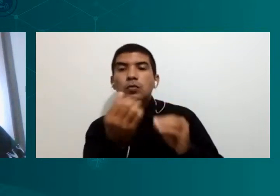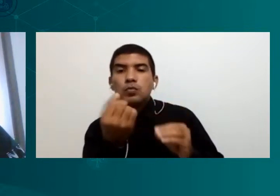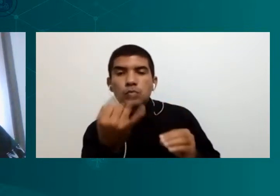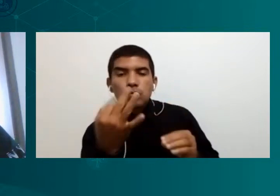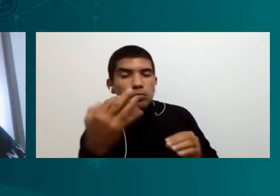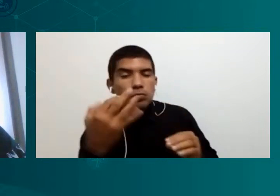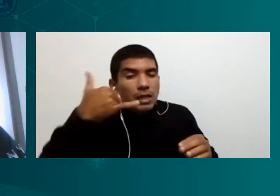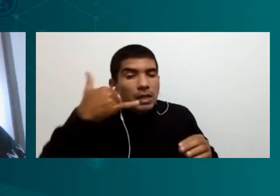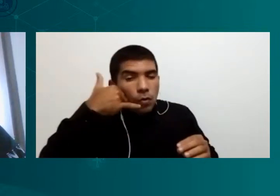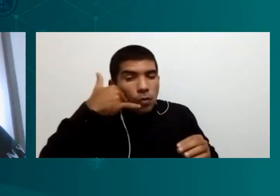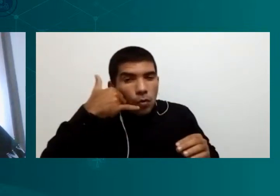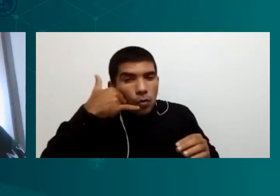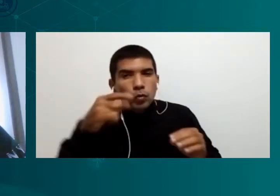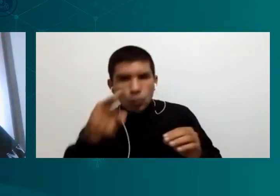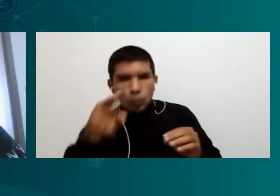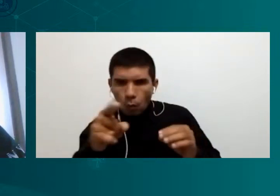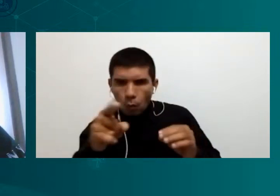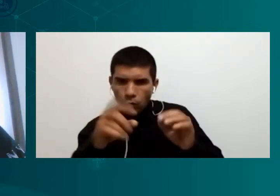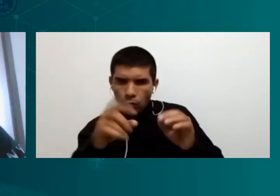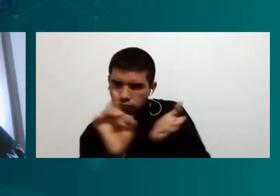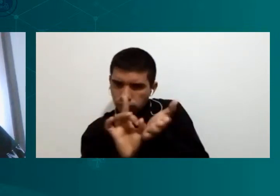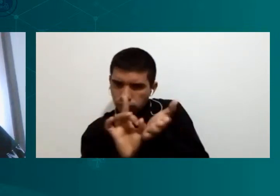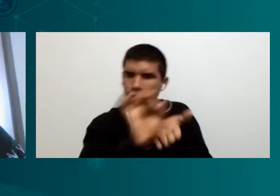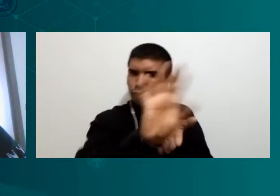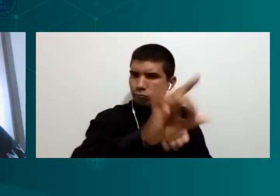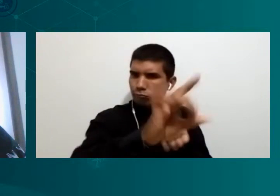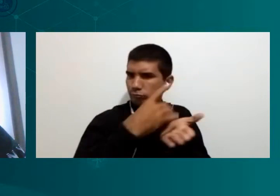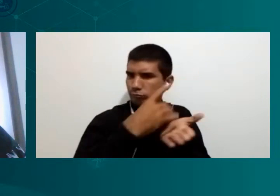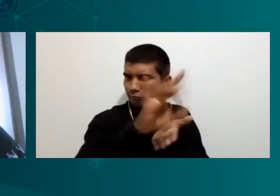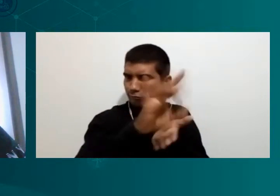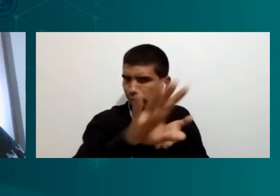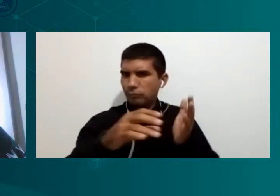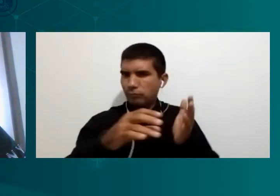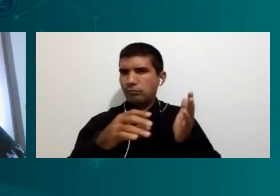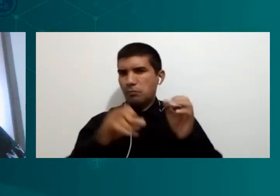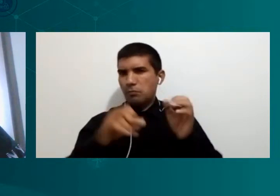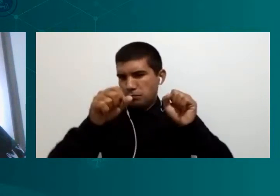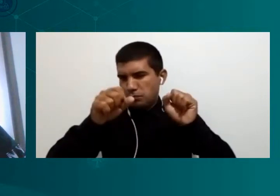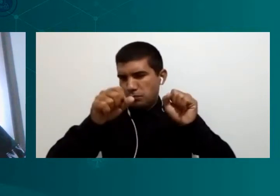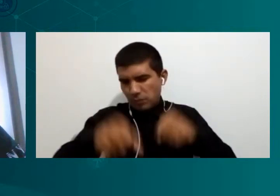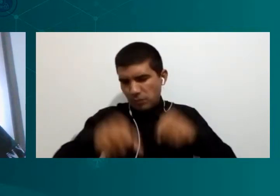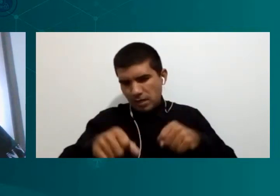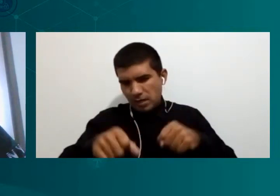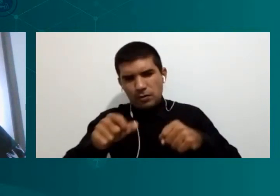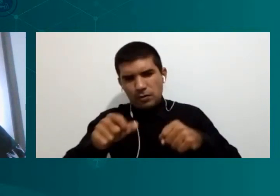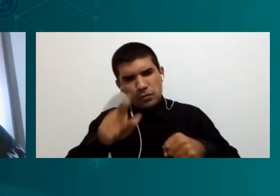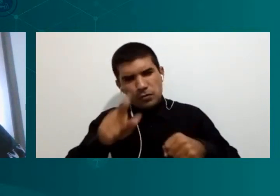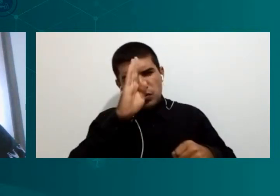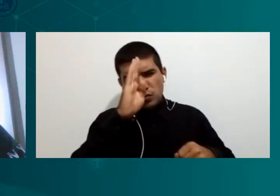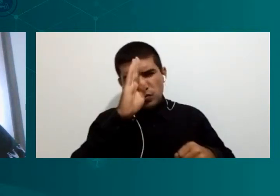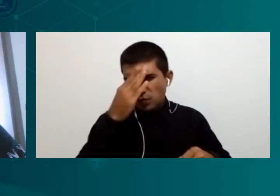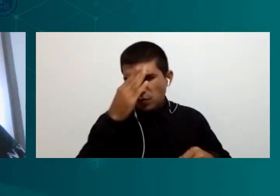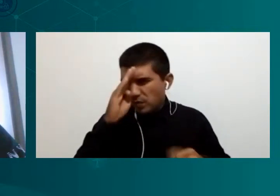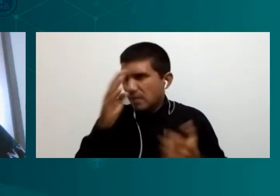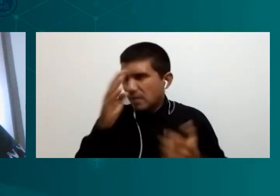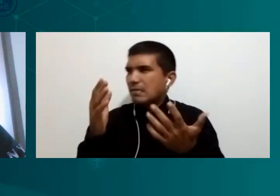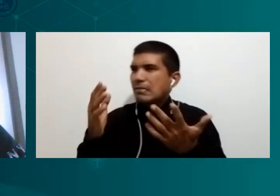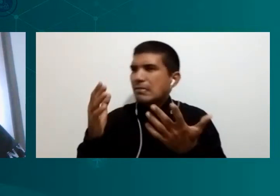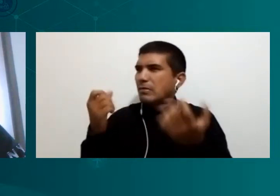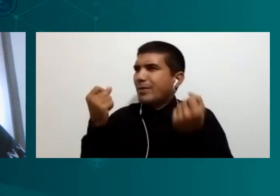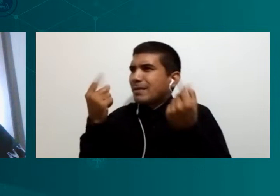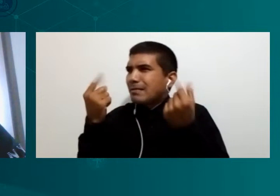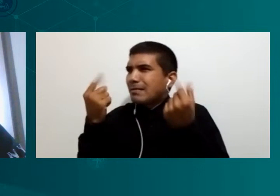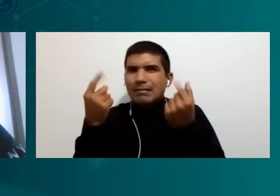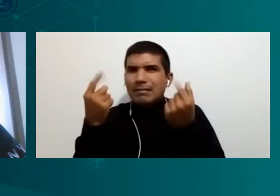entre nosotros. Pues ahí pueden generar las dudas, preguntas o inquietudes que les vayan generando y